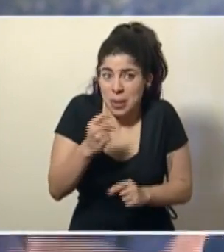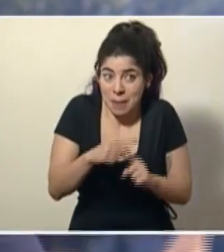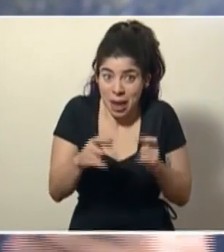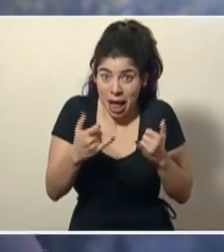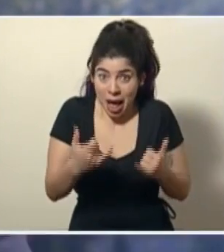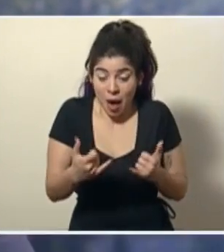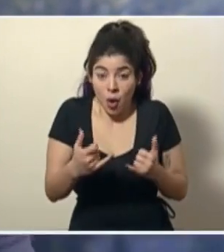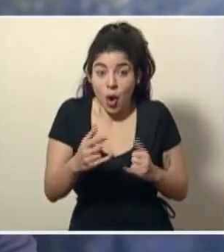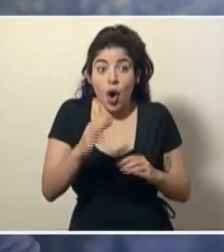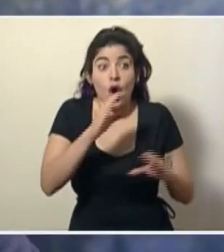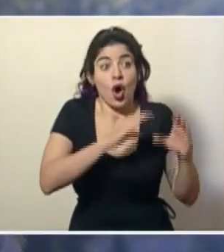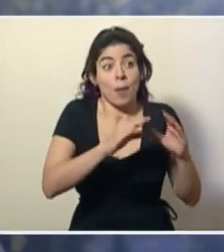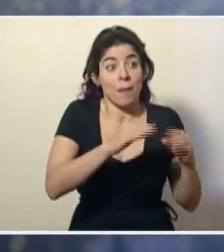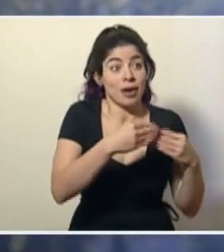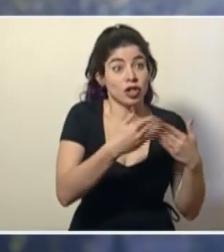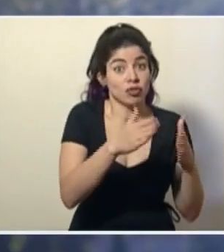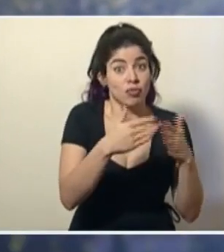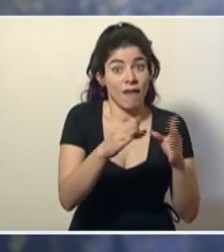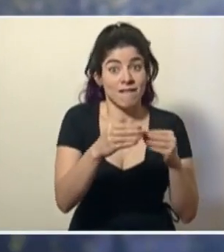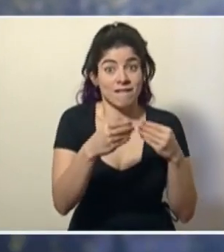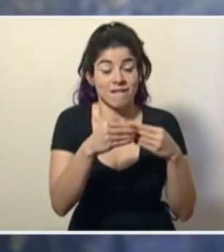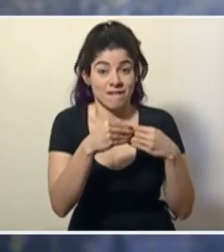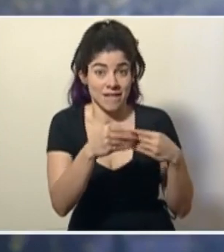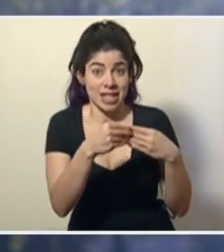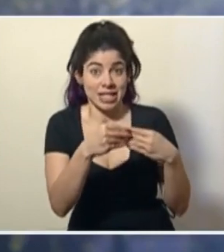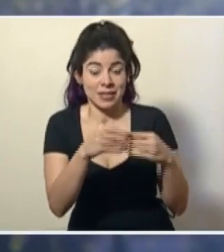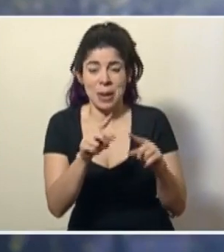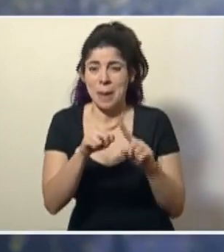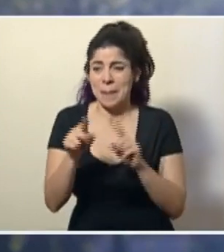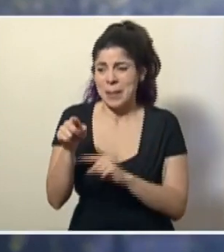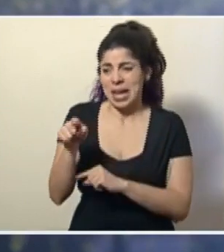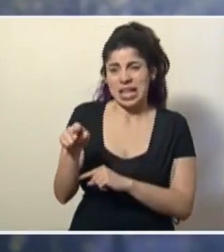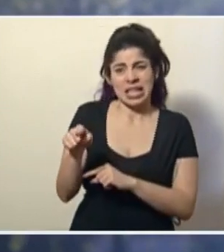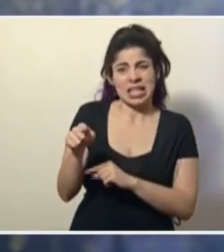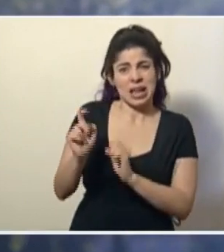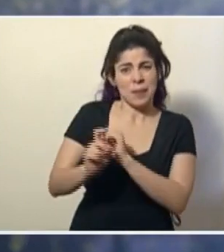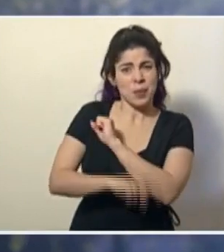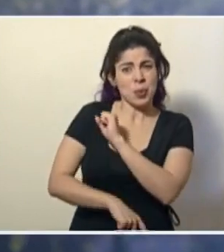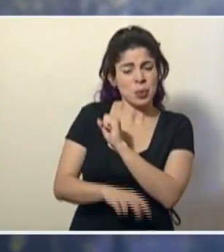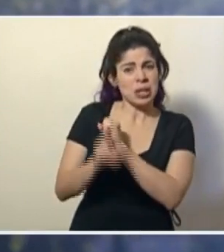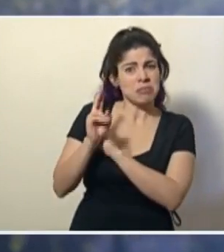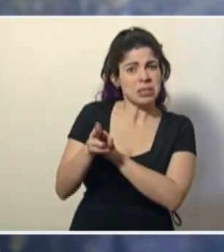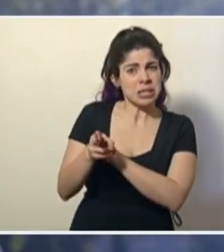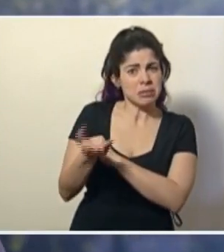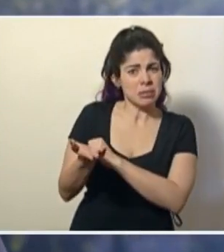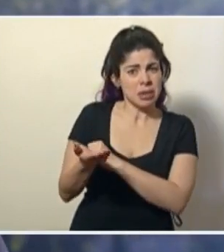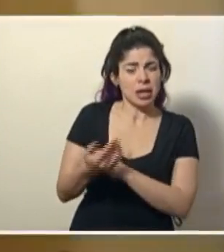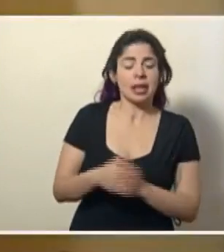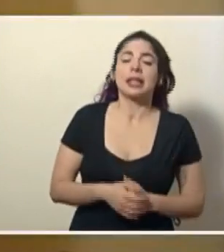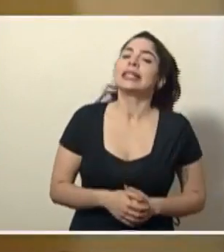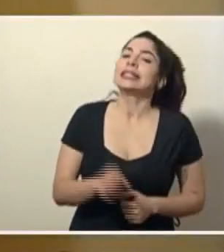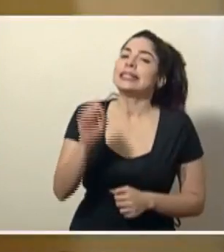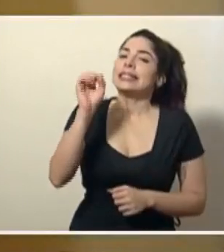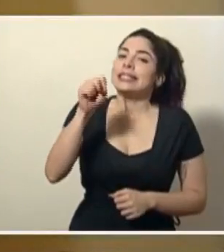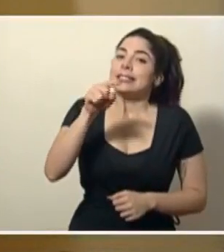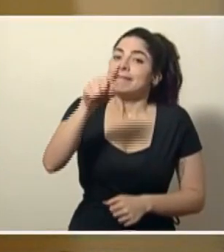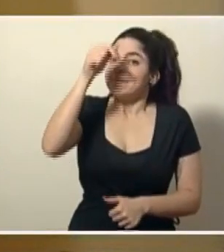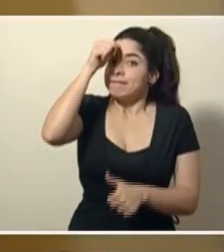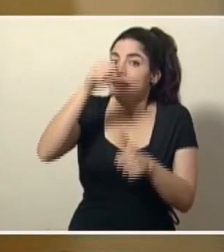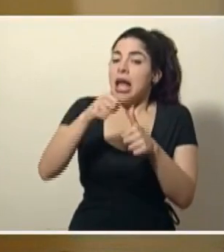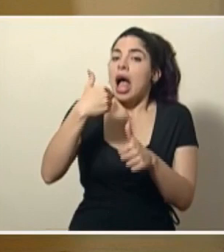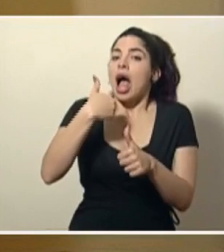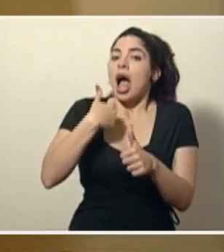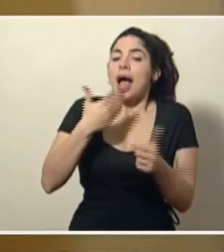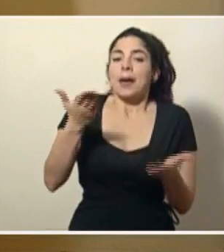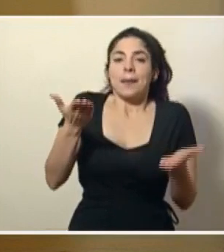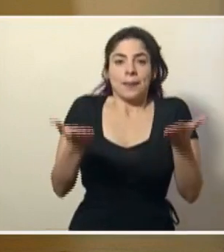ustedes flexibilizan el comercio y se mantiene esa sanción tal cual. Sí, recordemos que hay un